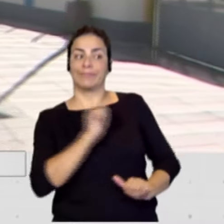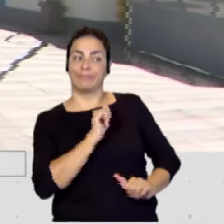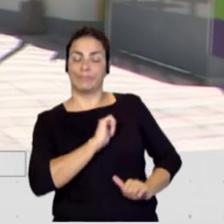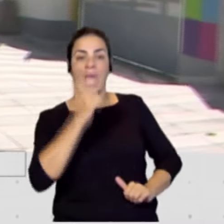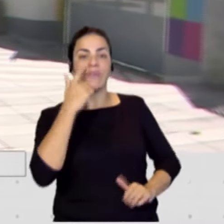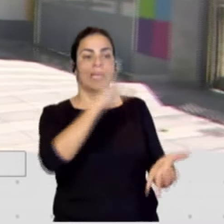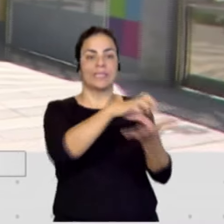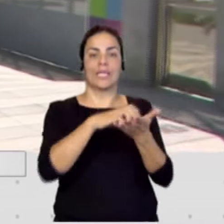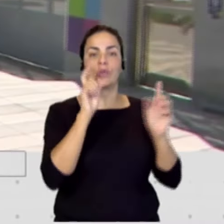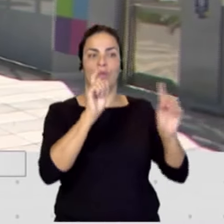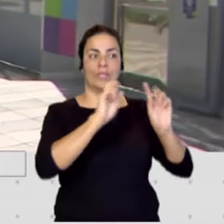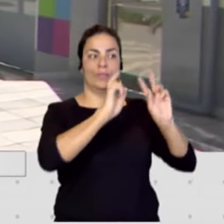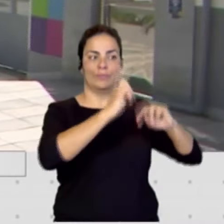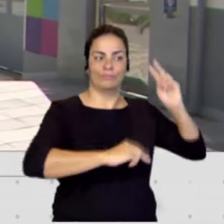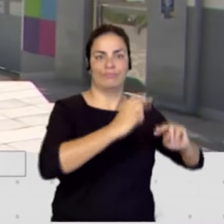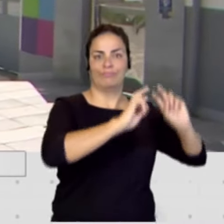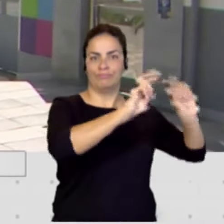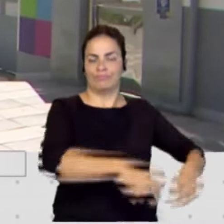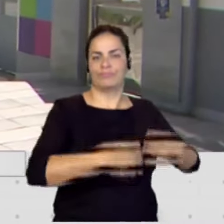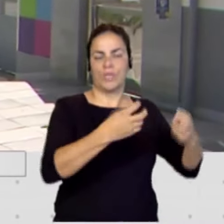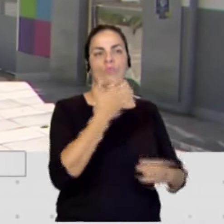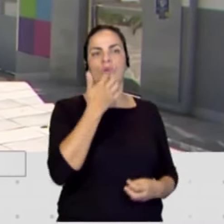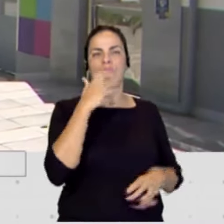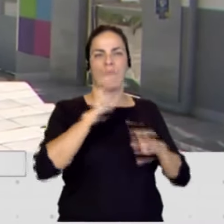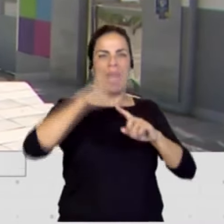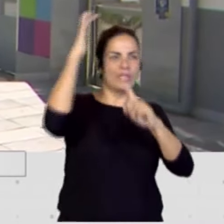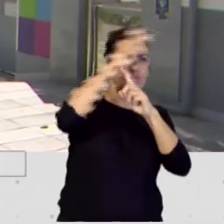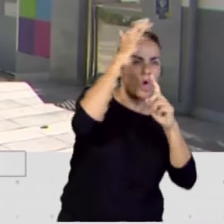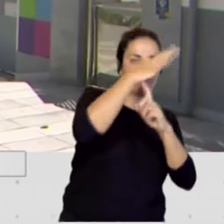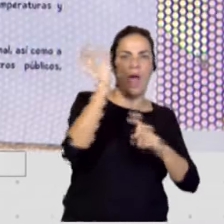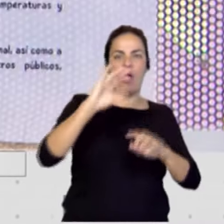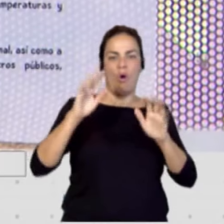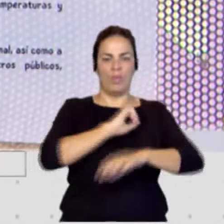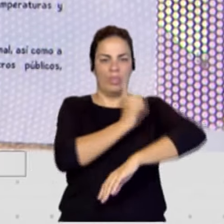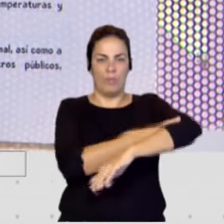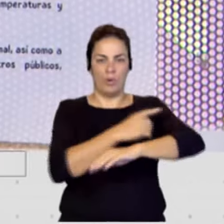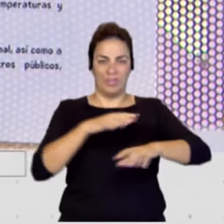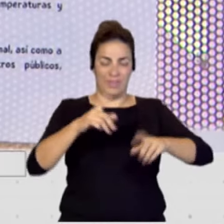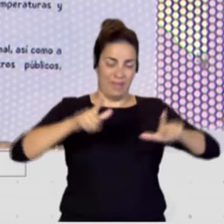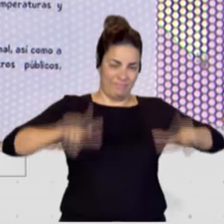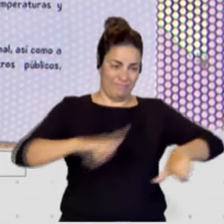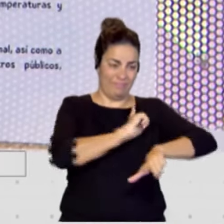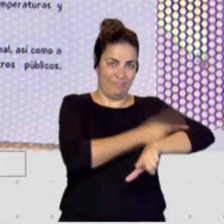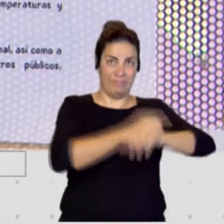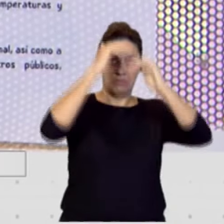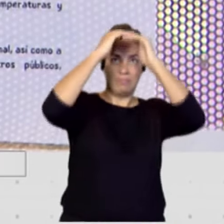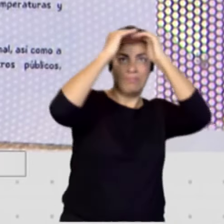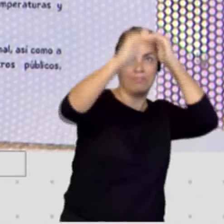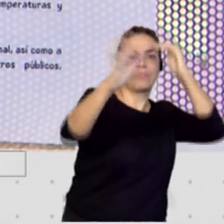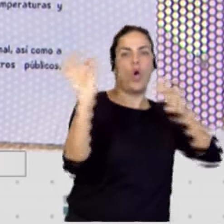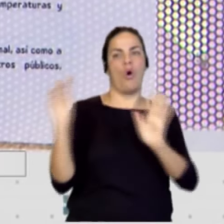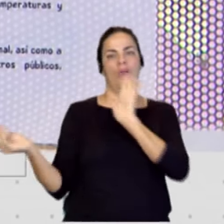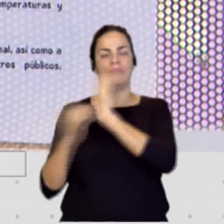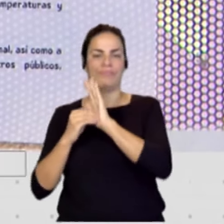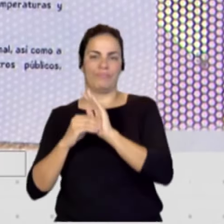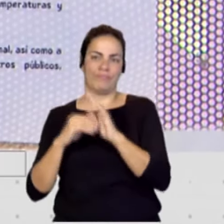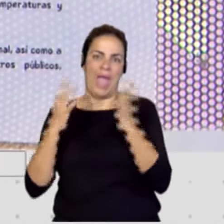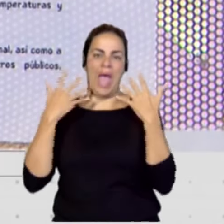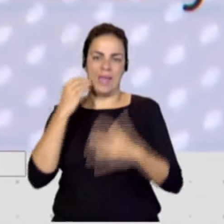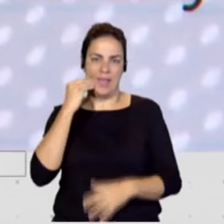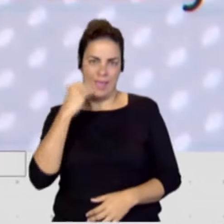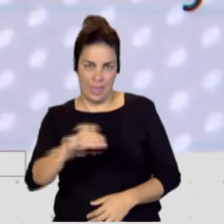educativos por ejemplo para crear espacios de sombra techar canchas deportivas o instalar aire acondicionado lo que plantea ahora mismo eh la